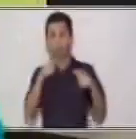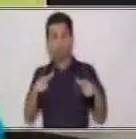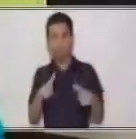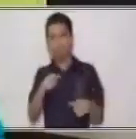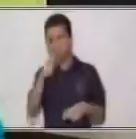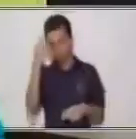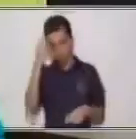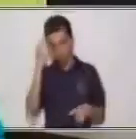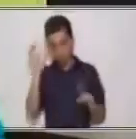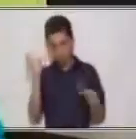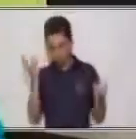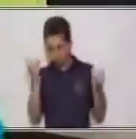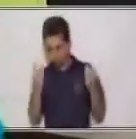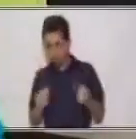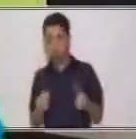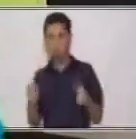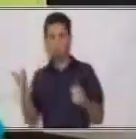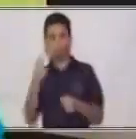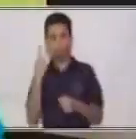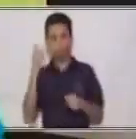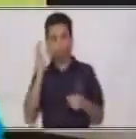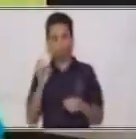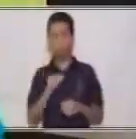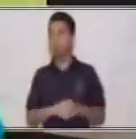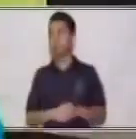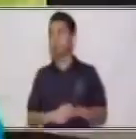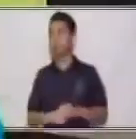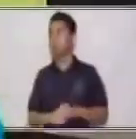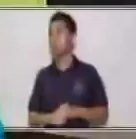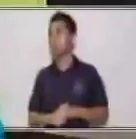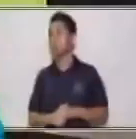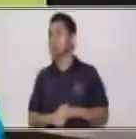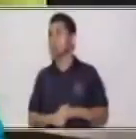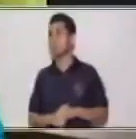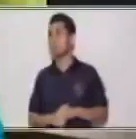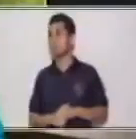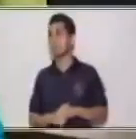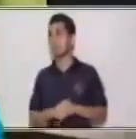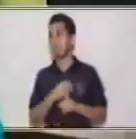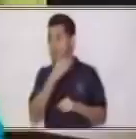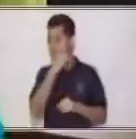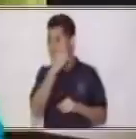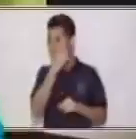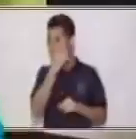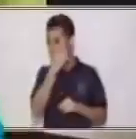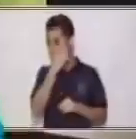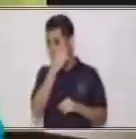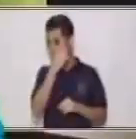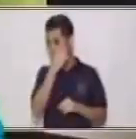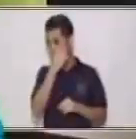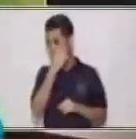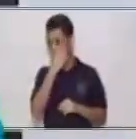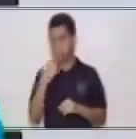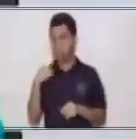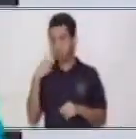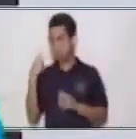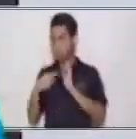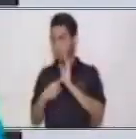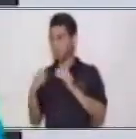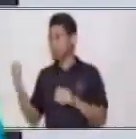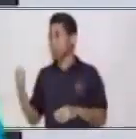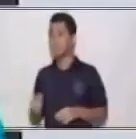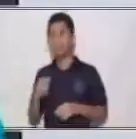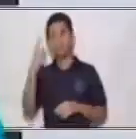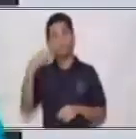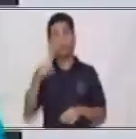todo le salga bien. Entonces acá yo tengo algún problema. Dice, para un pastel se